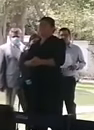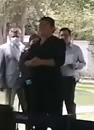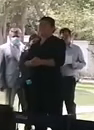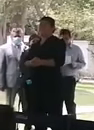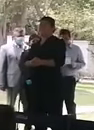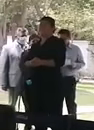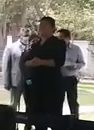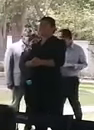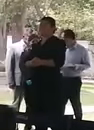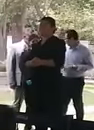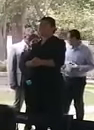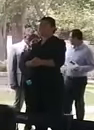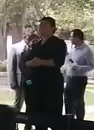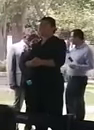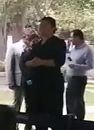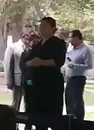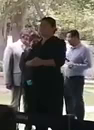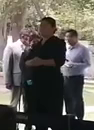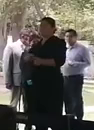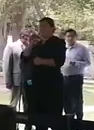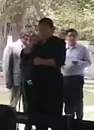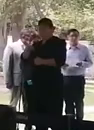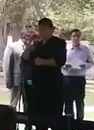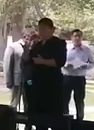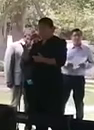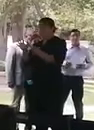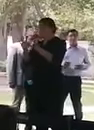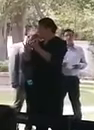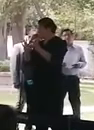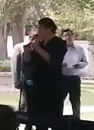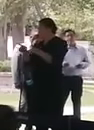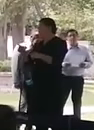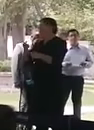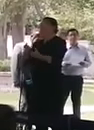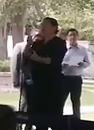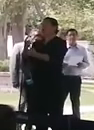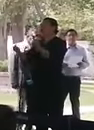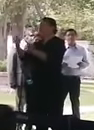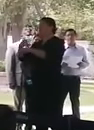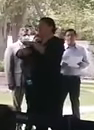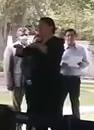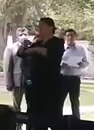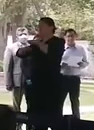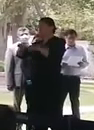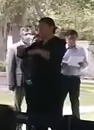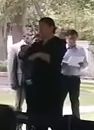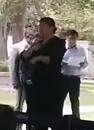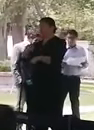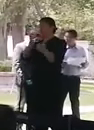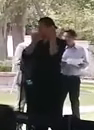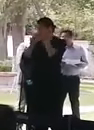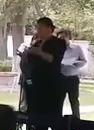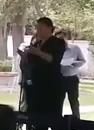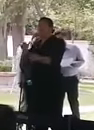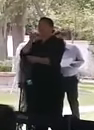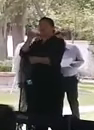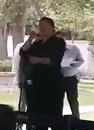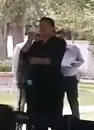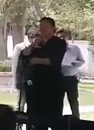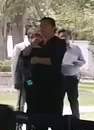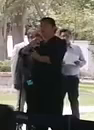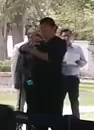se hablaba por ahí también de las empresas que puedan seguir llegando a Tlaxcala. De hecho, el día de ayer